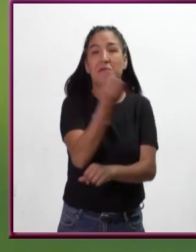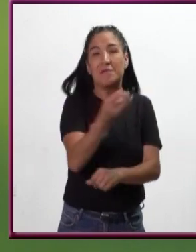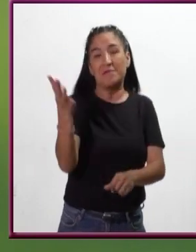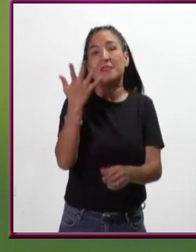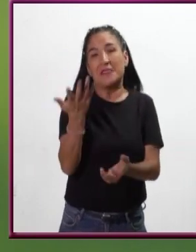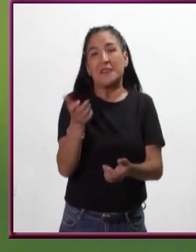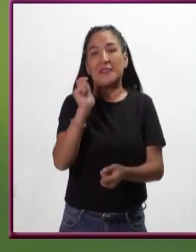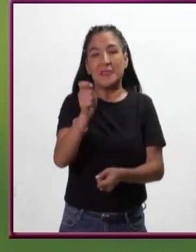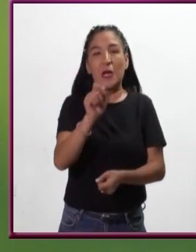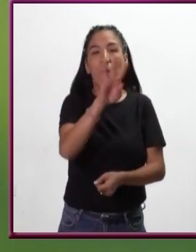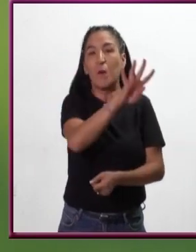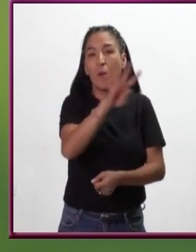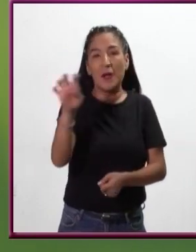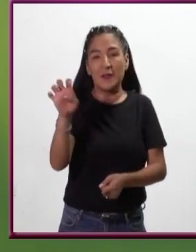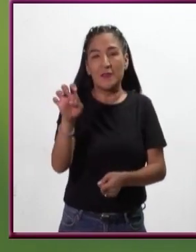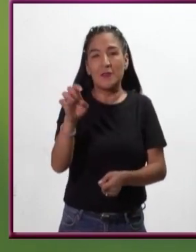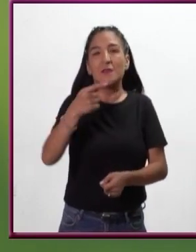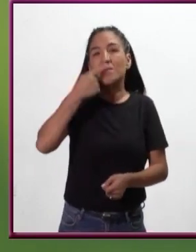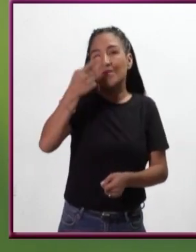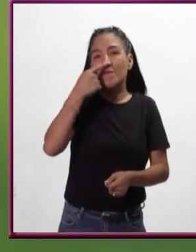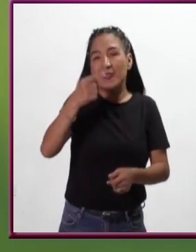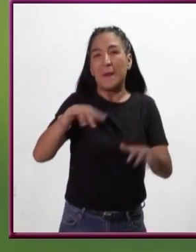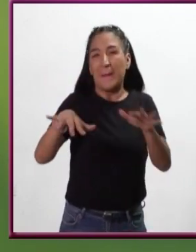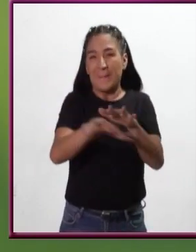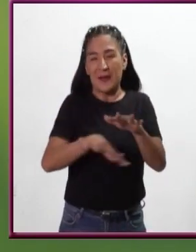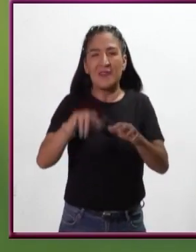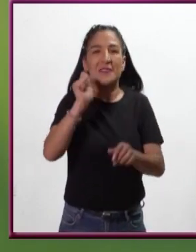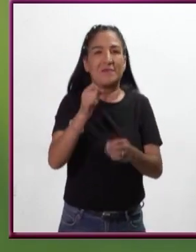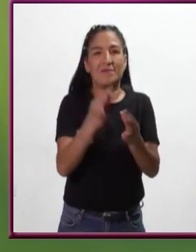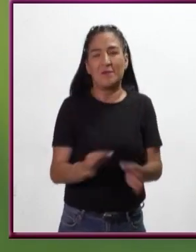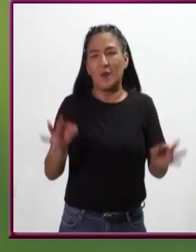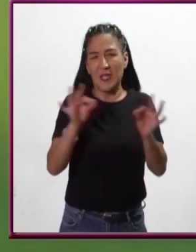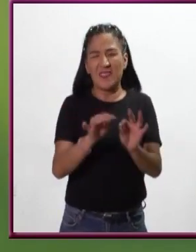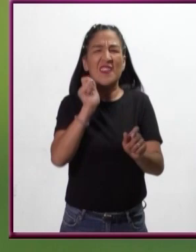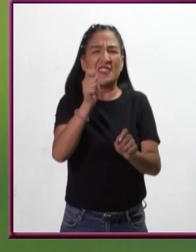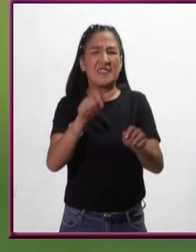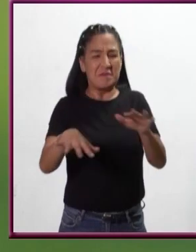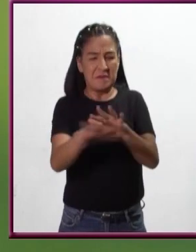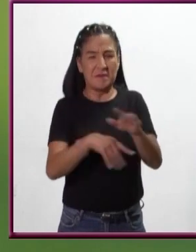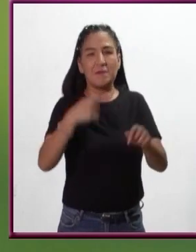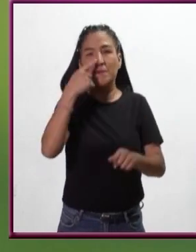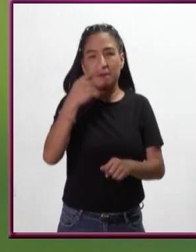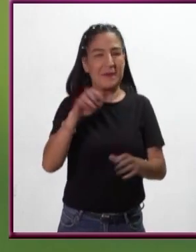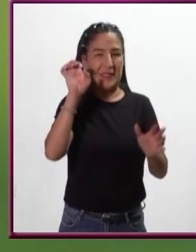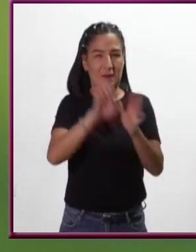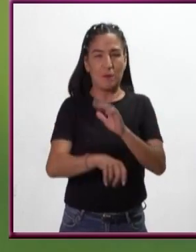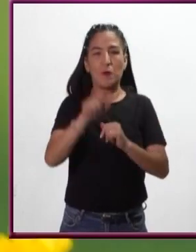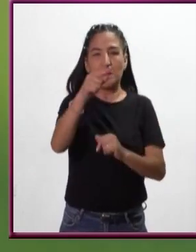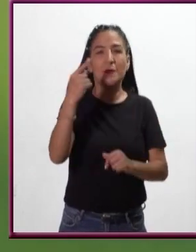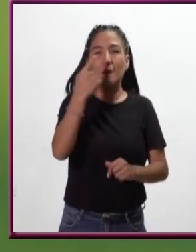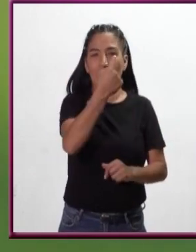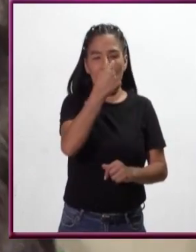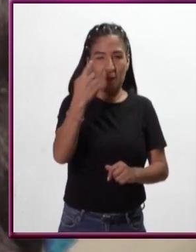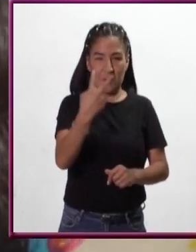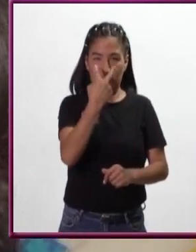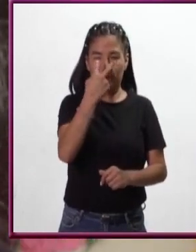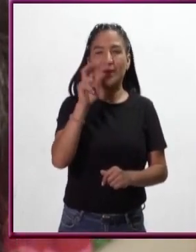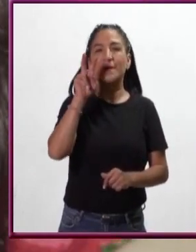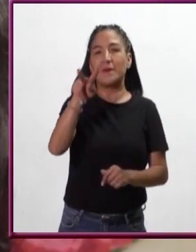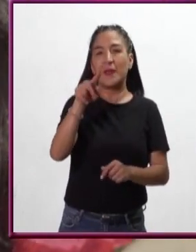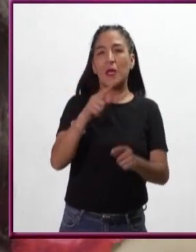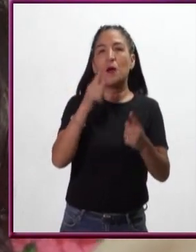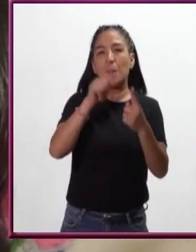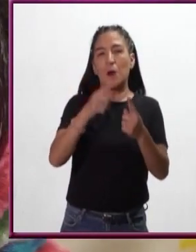de 400 colores básicos. ¿Qué quiero decir básicos? Tu ojo puede recibir 3